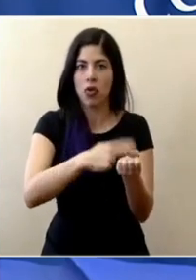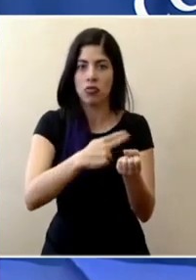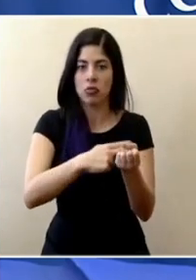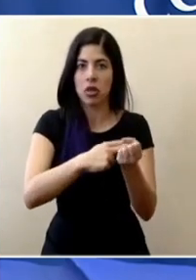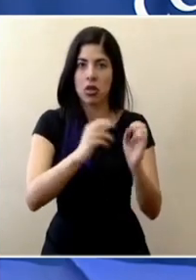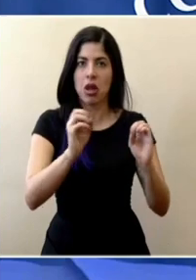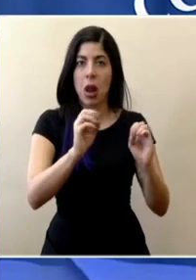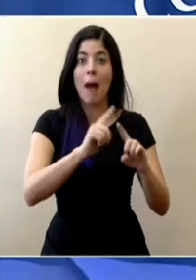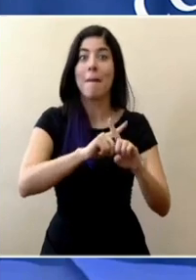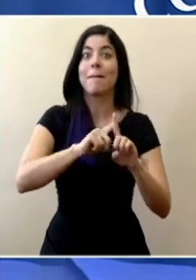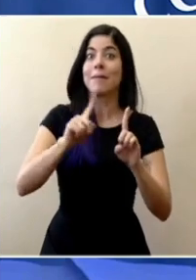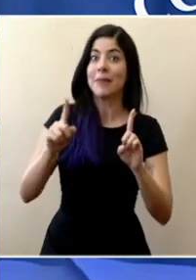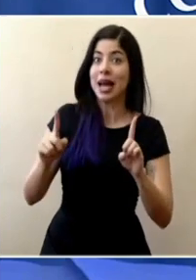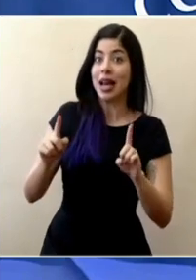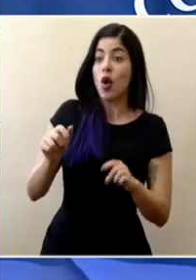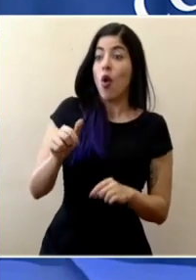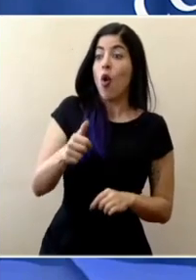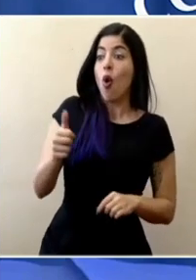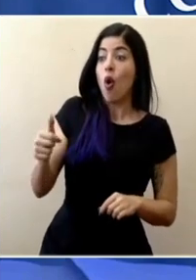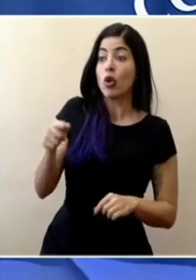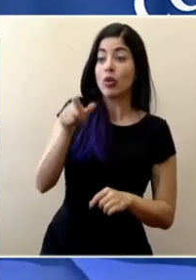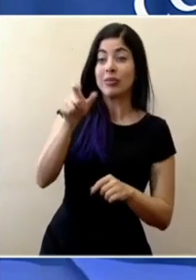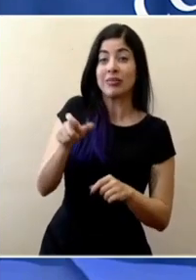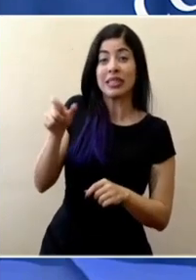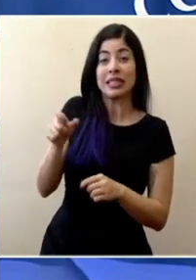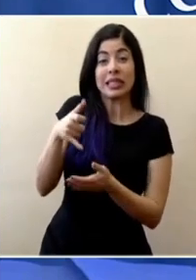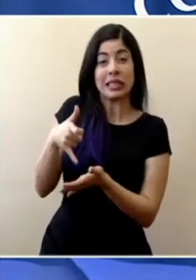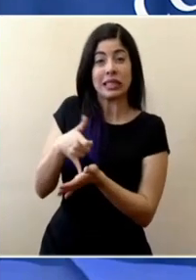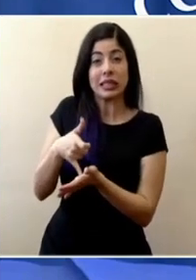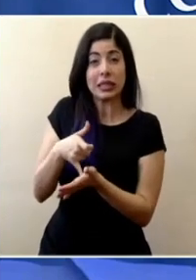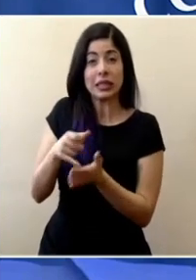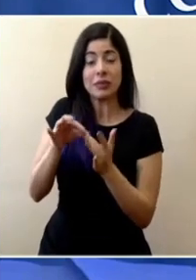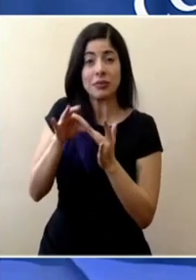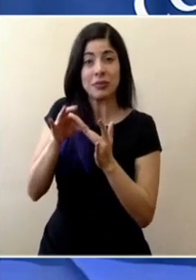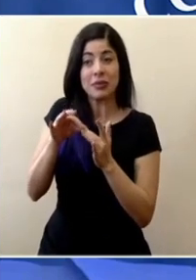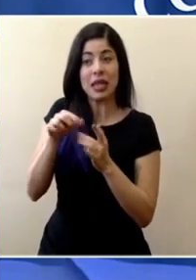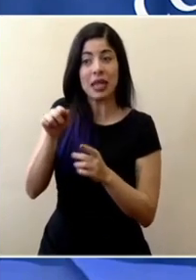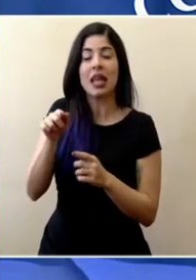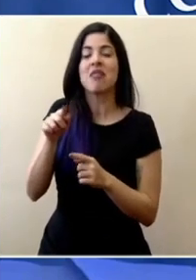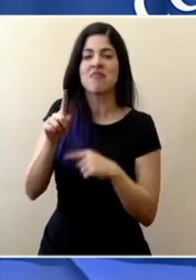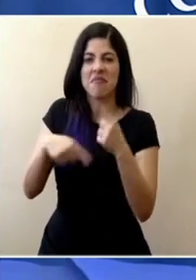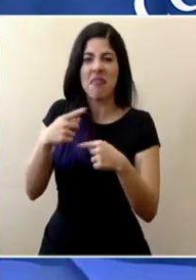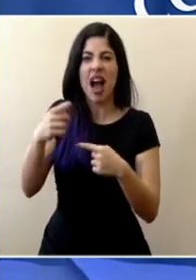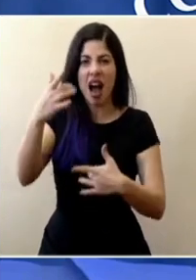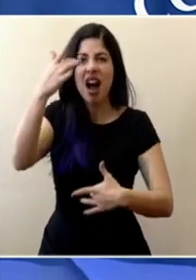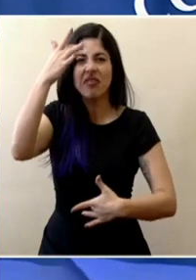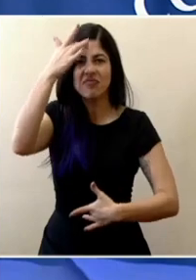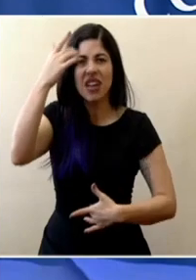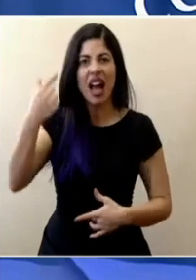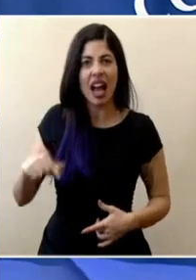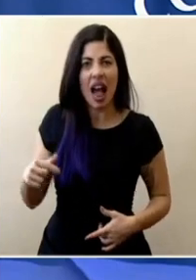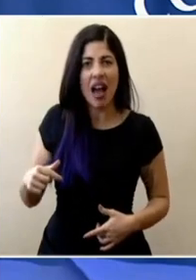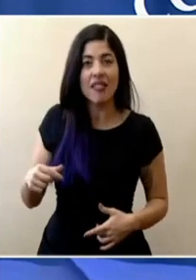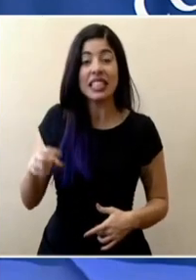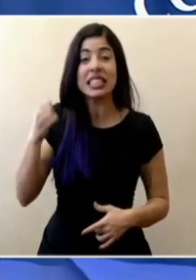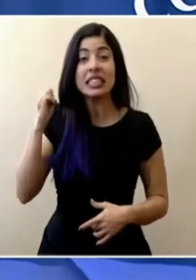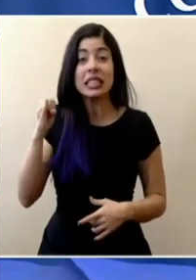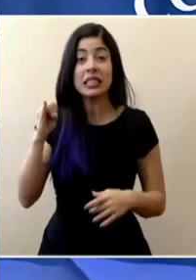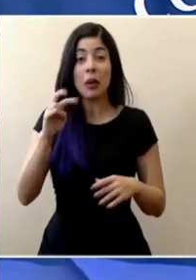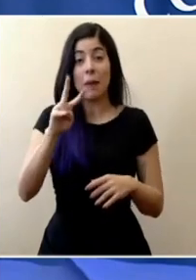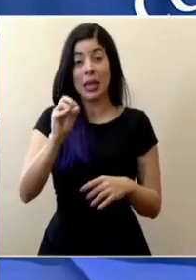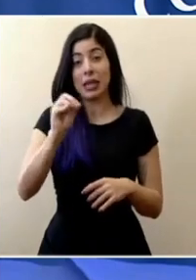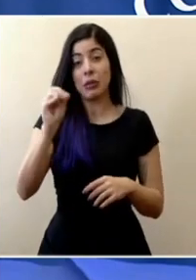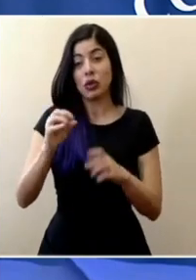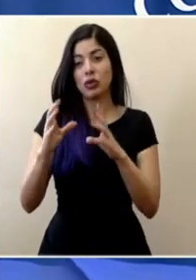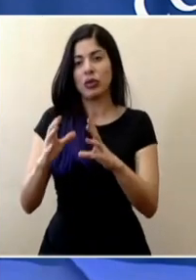médica pero los que son vulnerables especialmente van a enfermar gravemente y si todos ese 20%